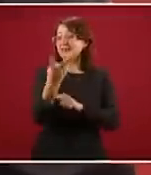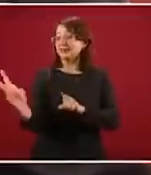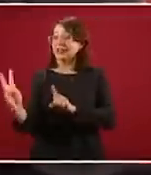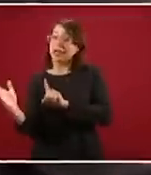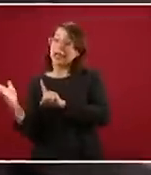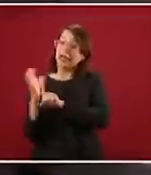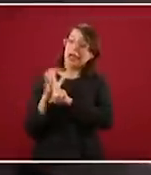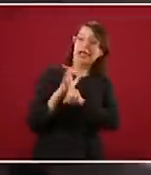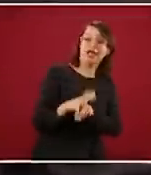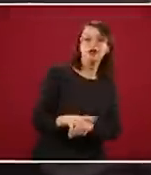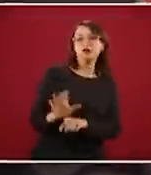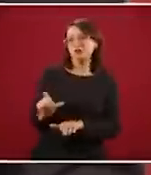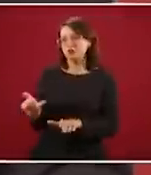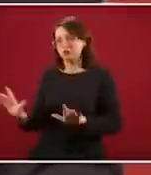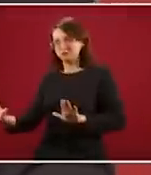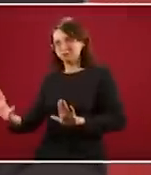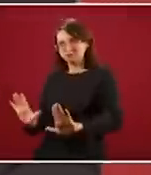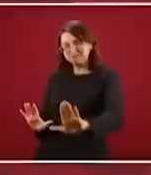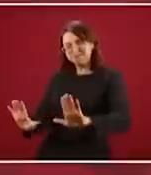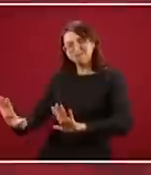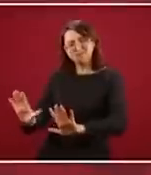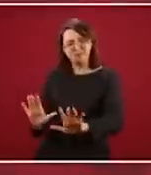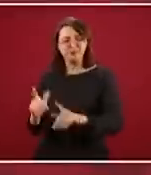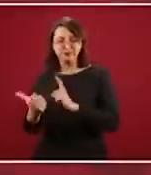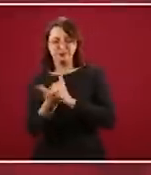pero no tienen